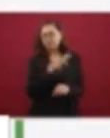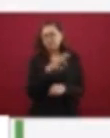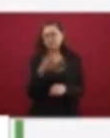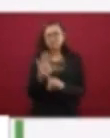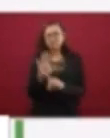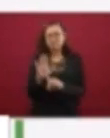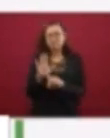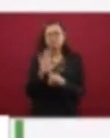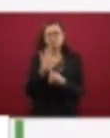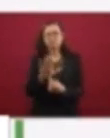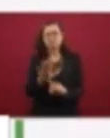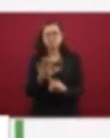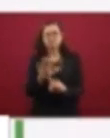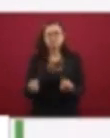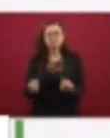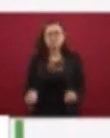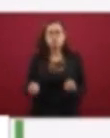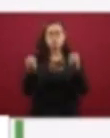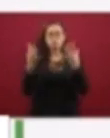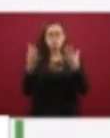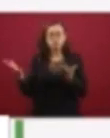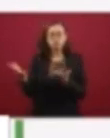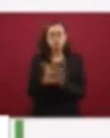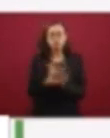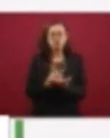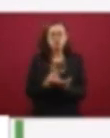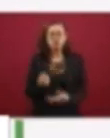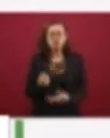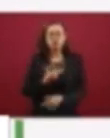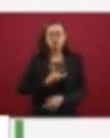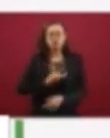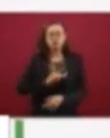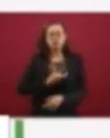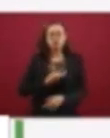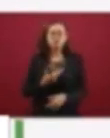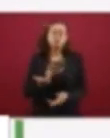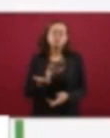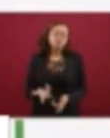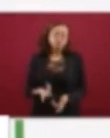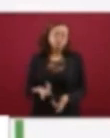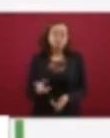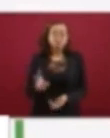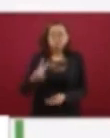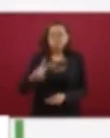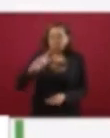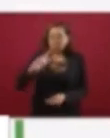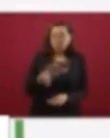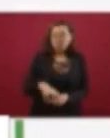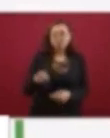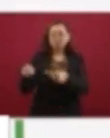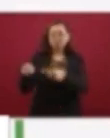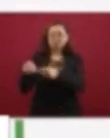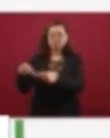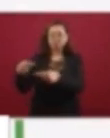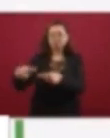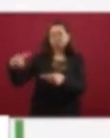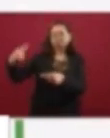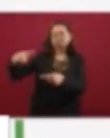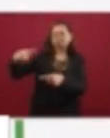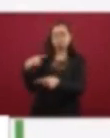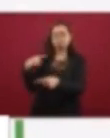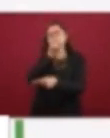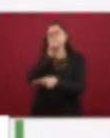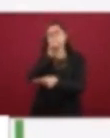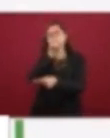no es el sistema ni es la forma, tendrá que ver qué pasa con las becas, qué pasa con el SEDOM y todo esto. Ahora, a ver, espérame, ¿qué